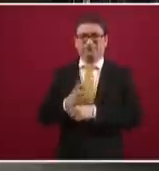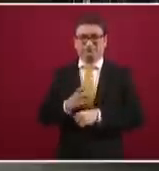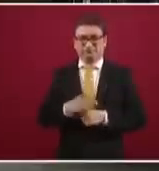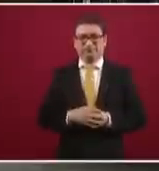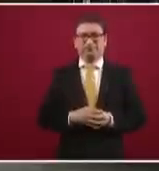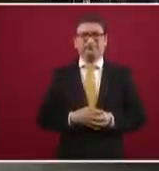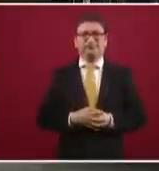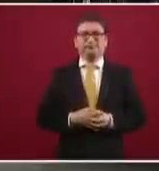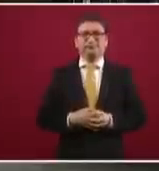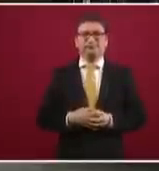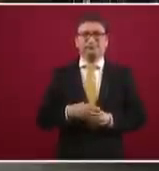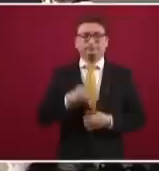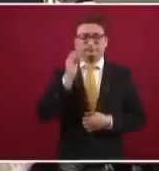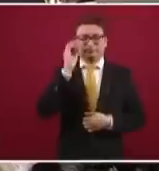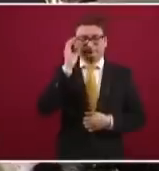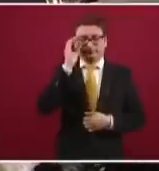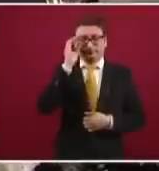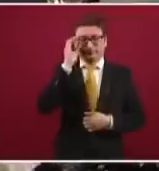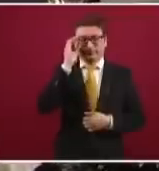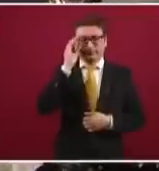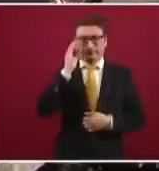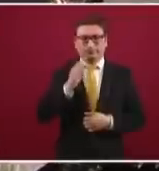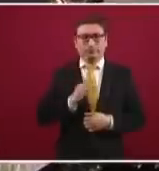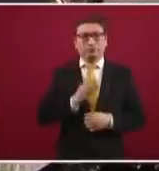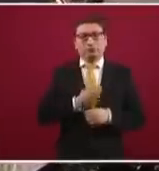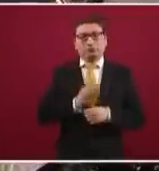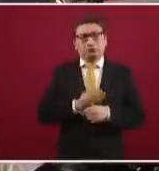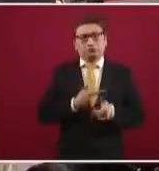Pronto, estamos por terminar.